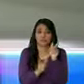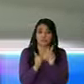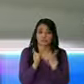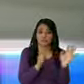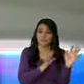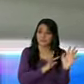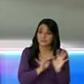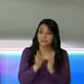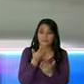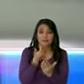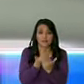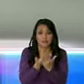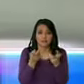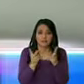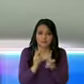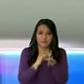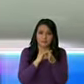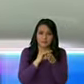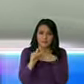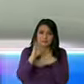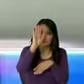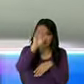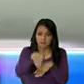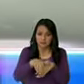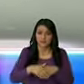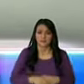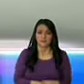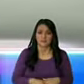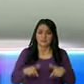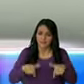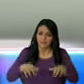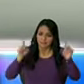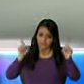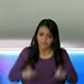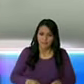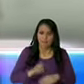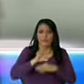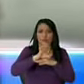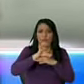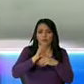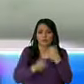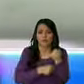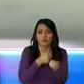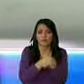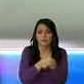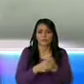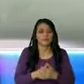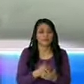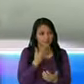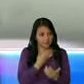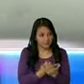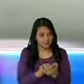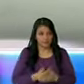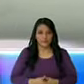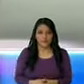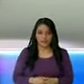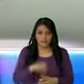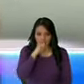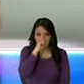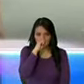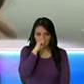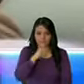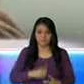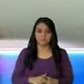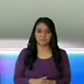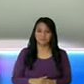acercado y sobre todo les invitamos. Este es un deber con la patria. Listo, mi señora, muchísimas gracias. Bueno, este es el